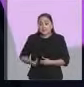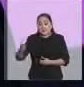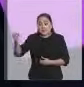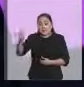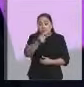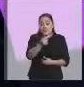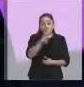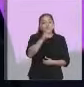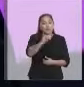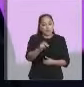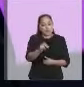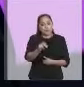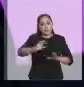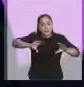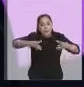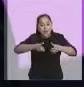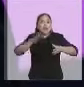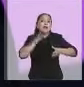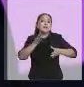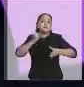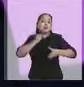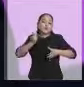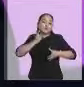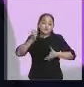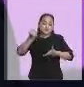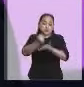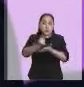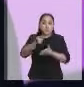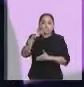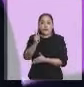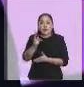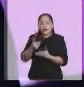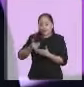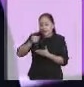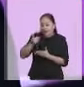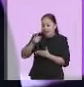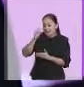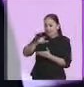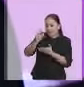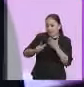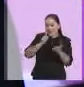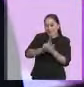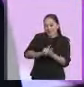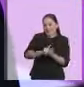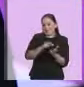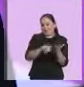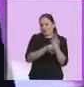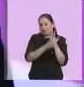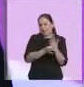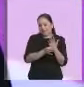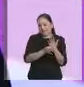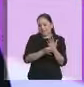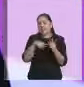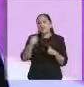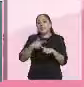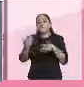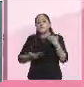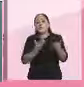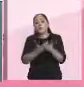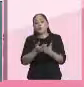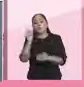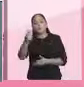por el Congreso, pero a propuesta, como lo establece la ley, del